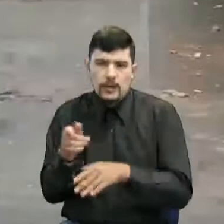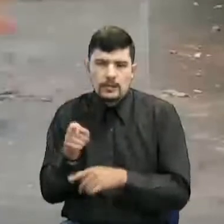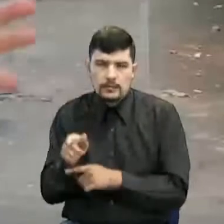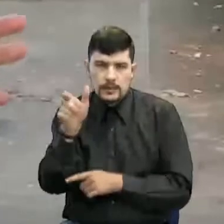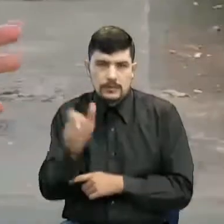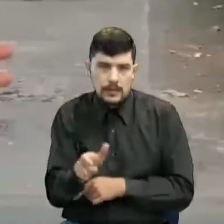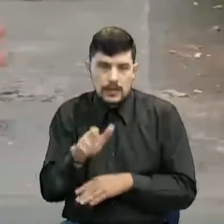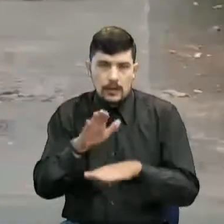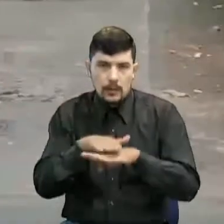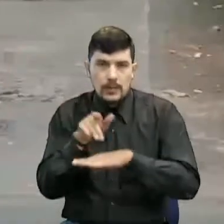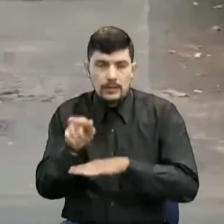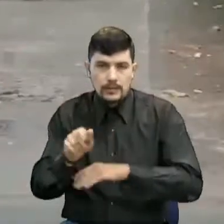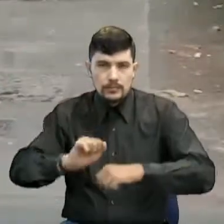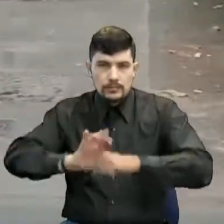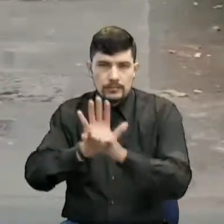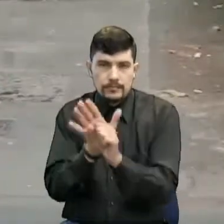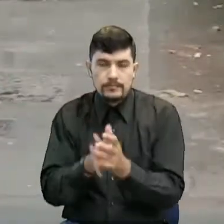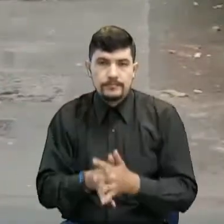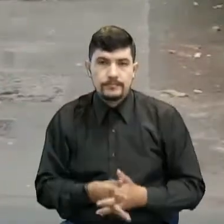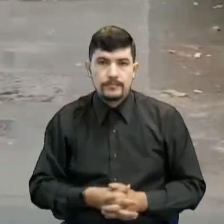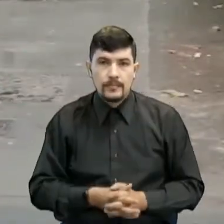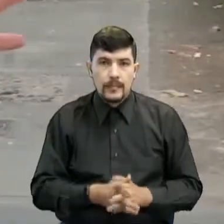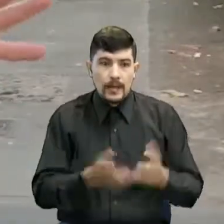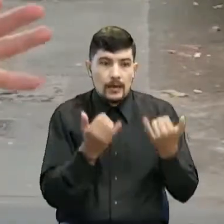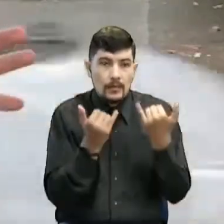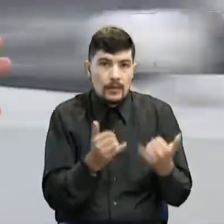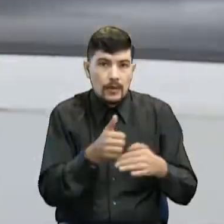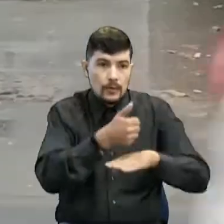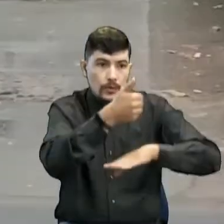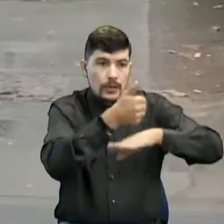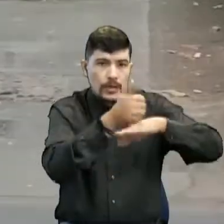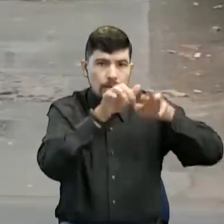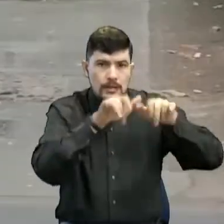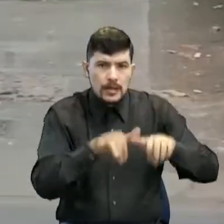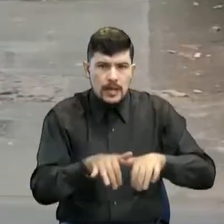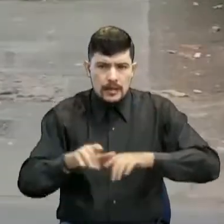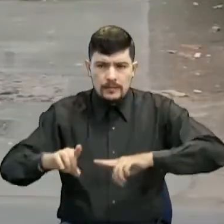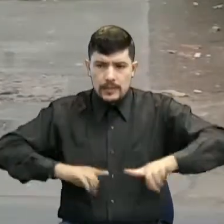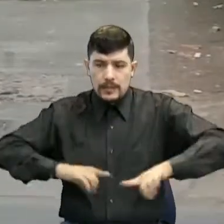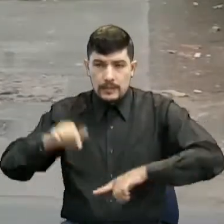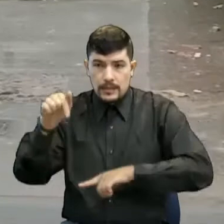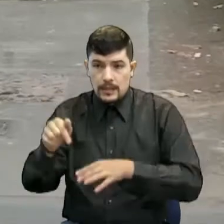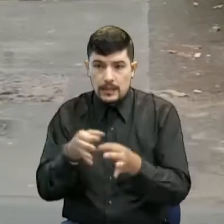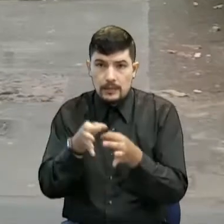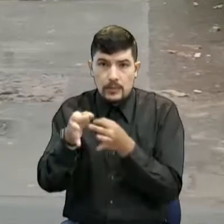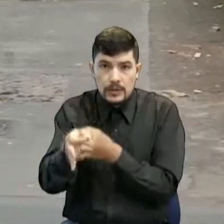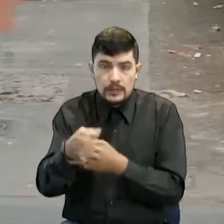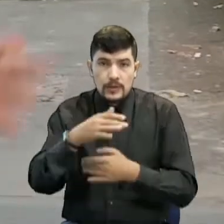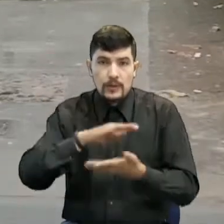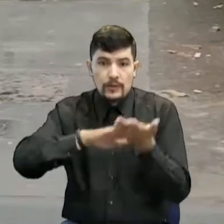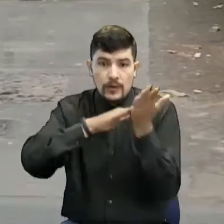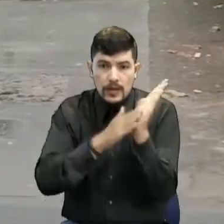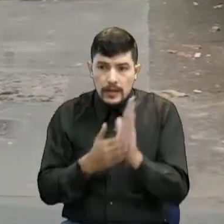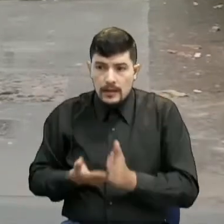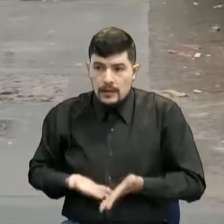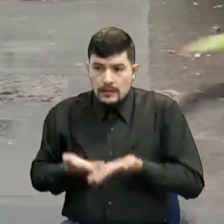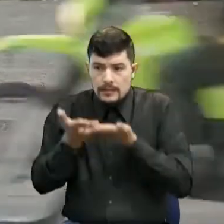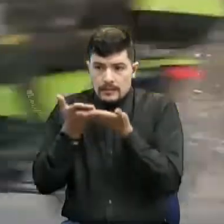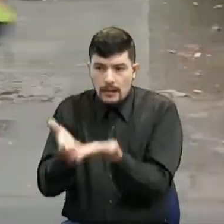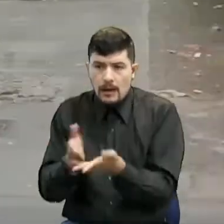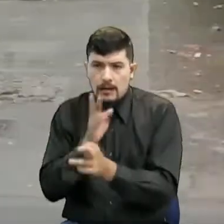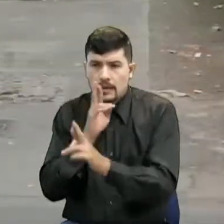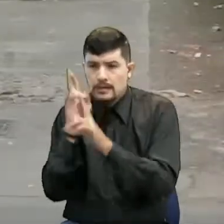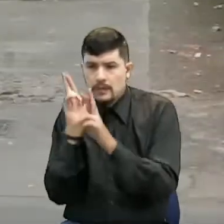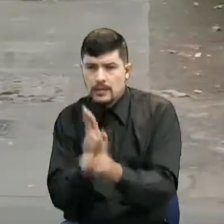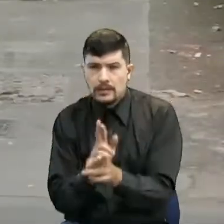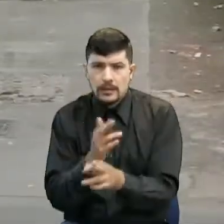19 aún así las autoridades de salud de la administración municipal de floridablanca no ha entregado un dictamen oficial de cuál